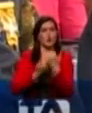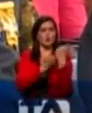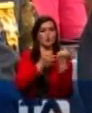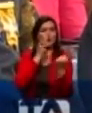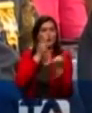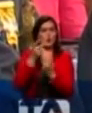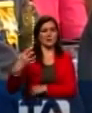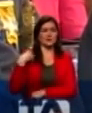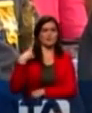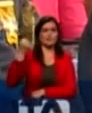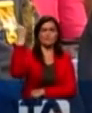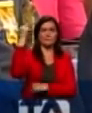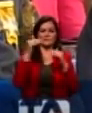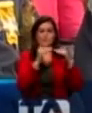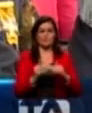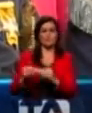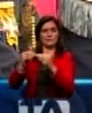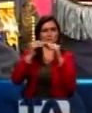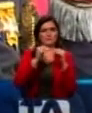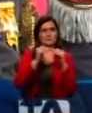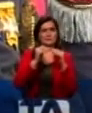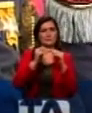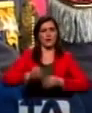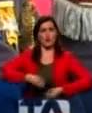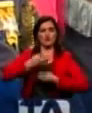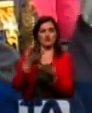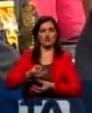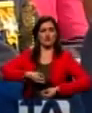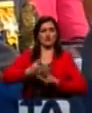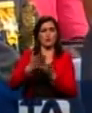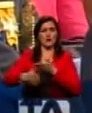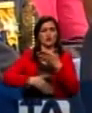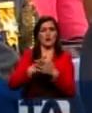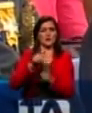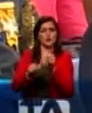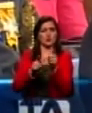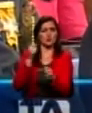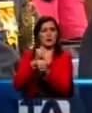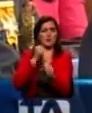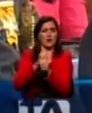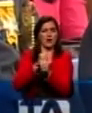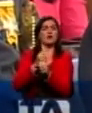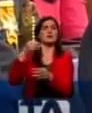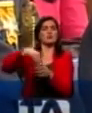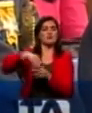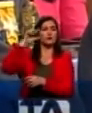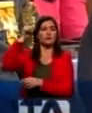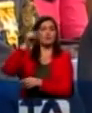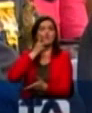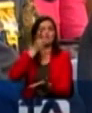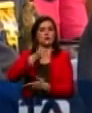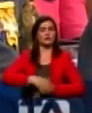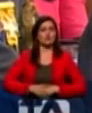la garantía del derecho democrático a la rendición de cuentas de los servidores públicos. Una democracia sin